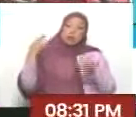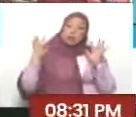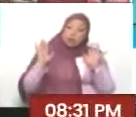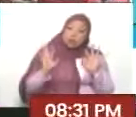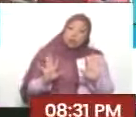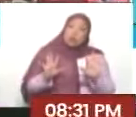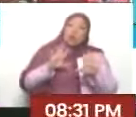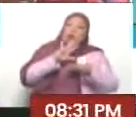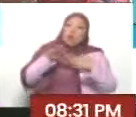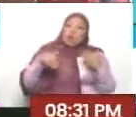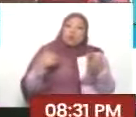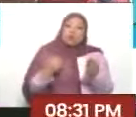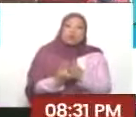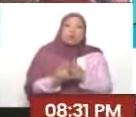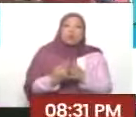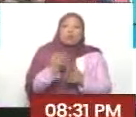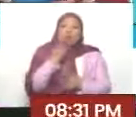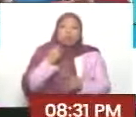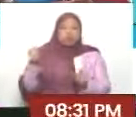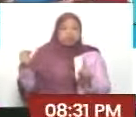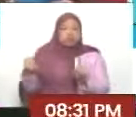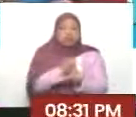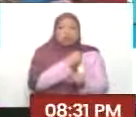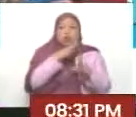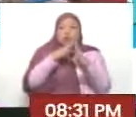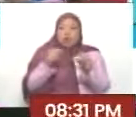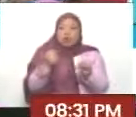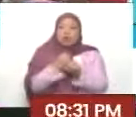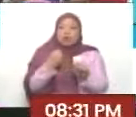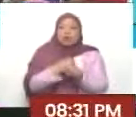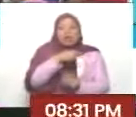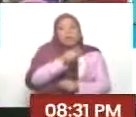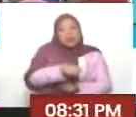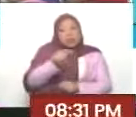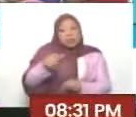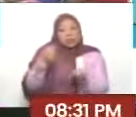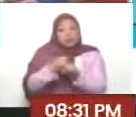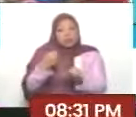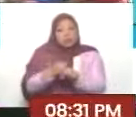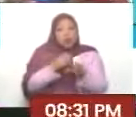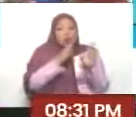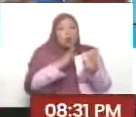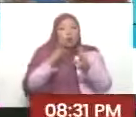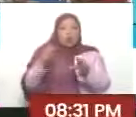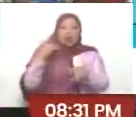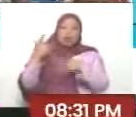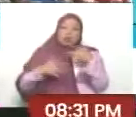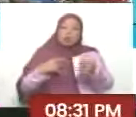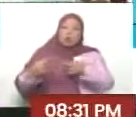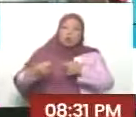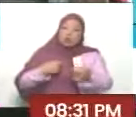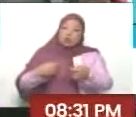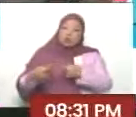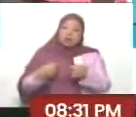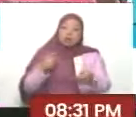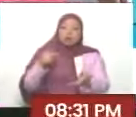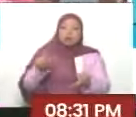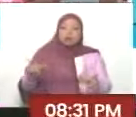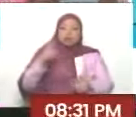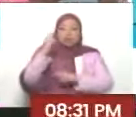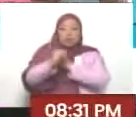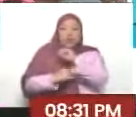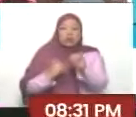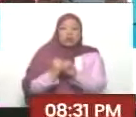traste con todas estas oligarquías, con toda esta gente y con todos esos organismos que ellos tienen controlados, como la